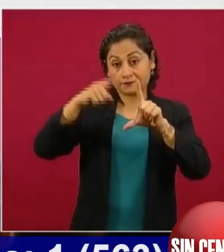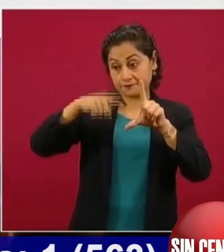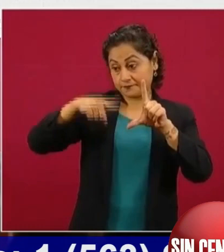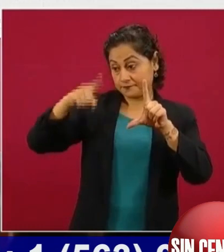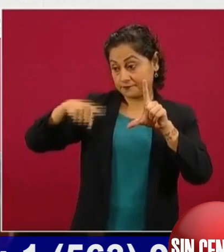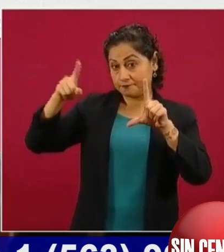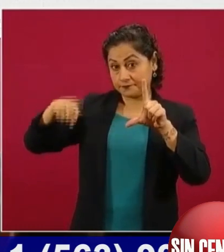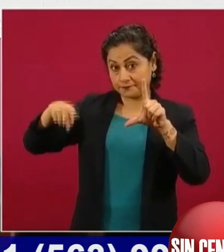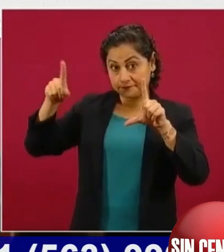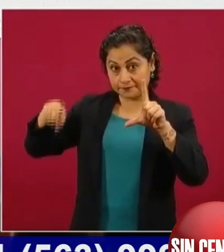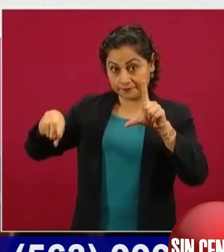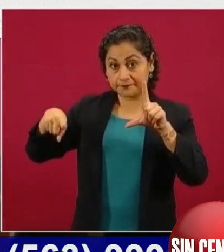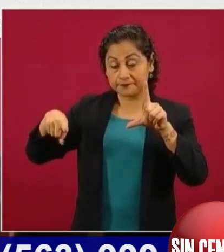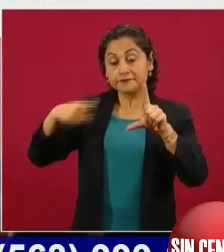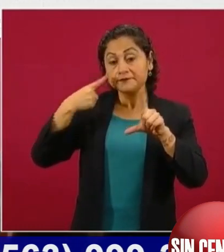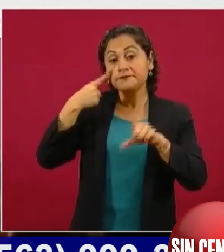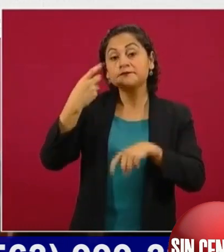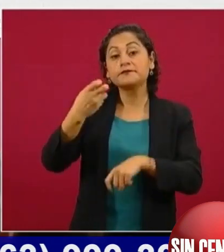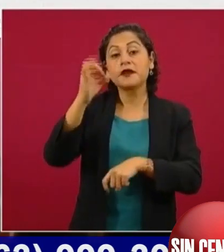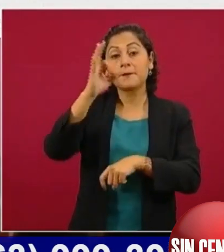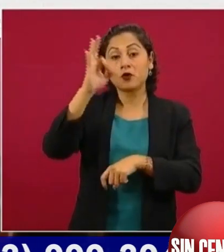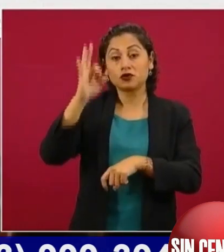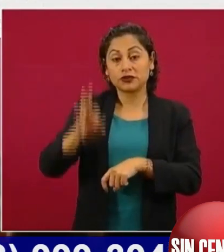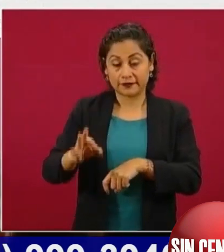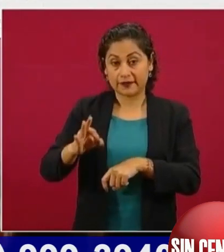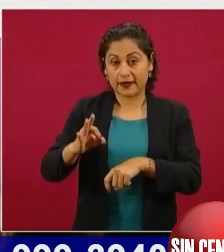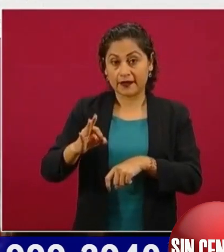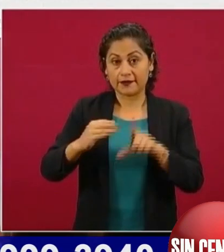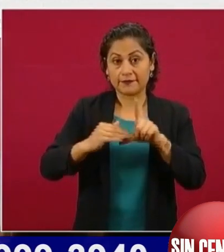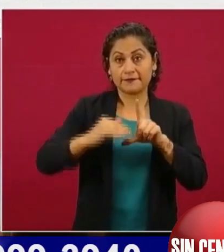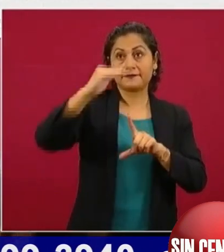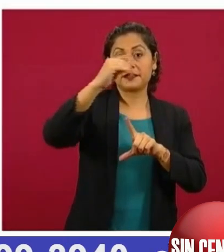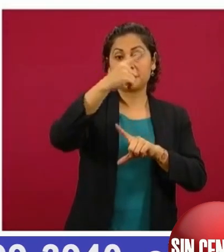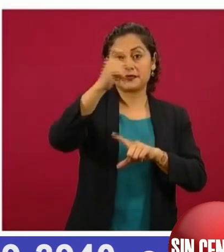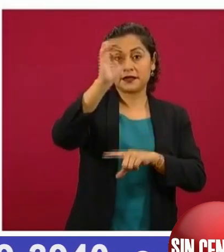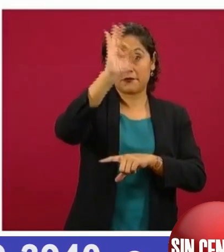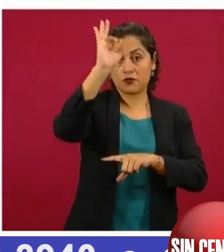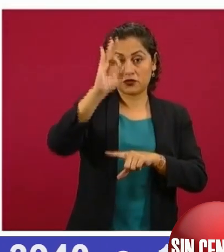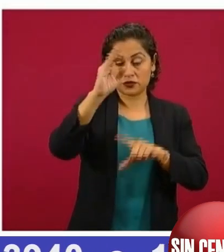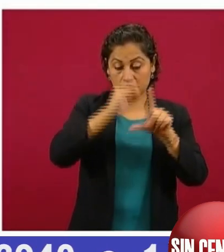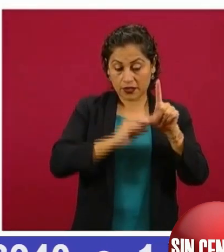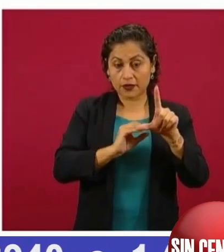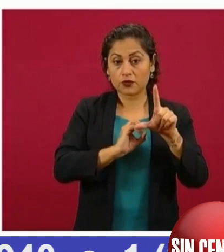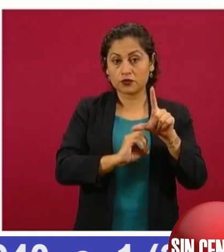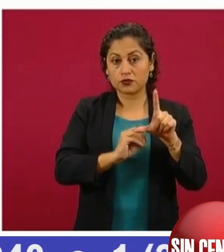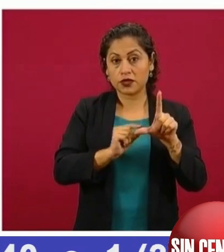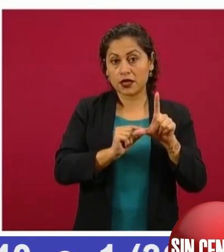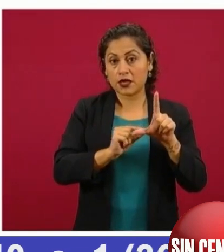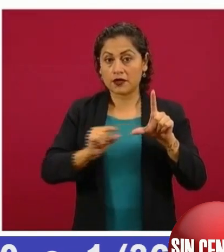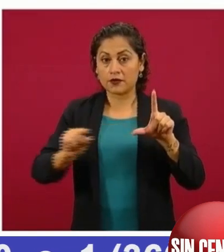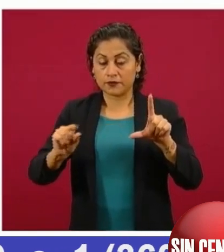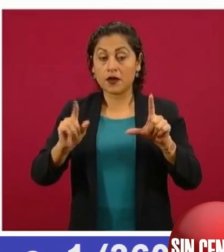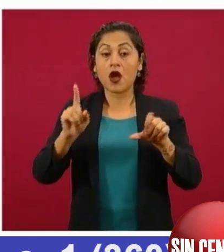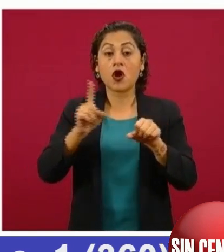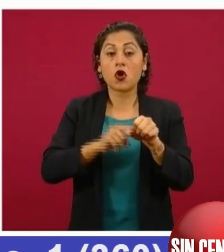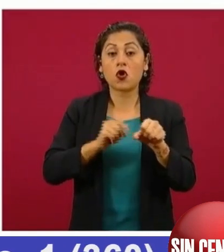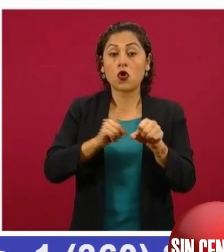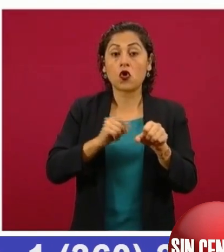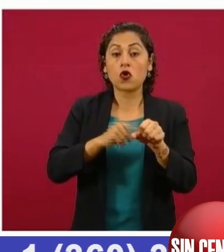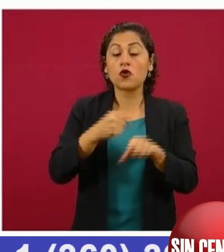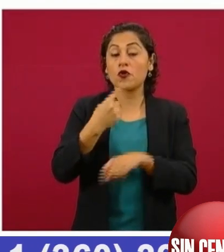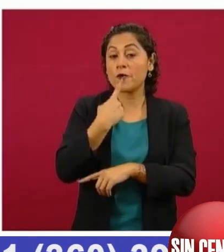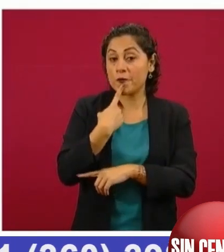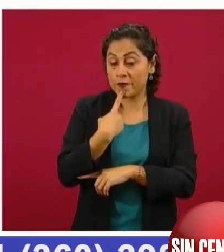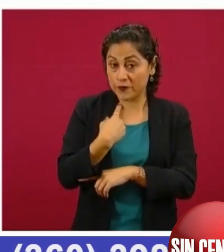columnas, que se ve el porcentaje, 100% es hasta arriba y 0 hasta abajo, y el color, en este caso magenta, lo